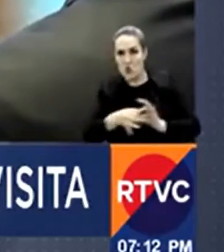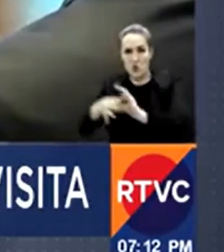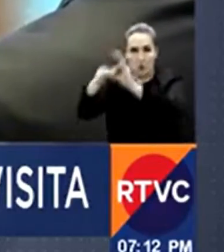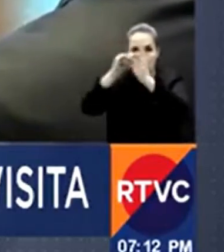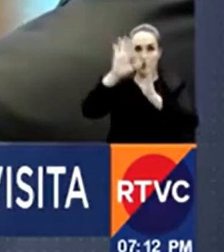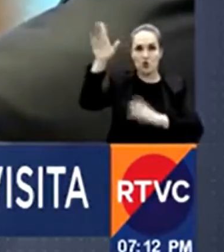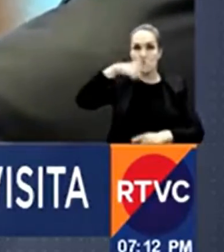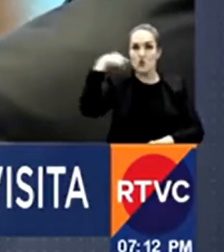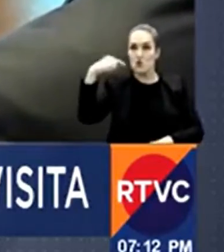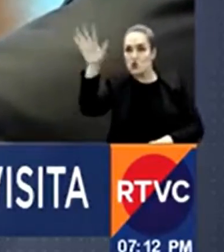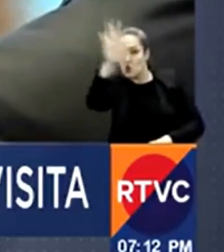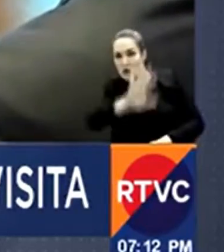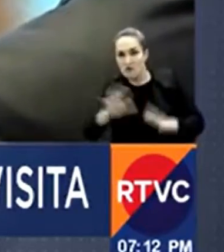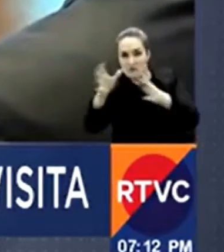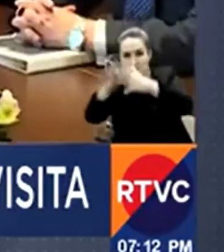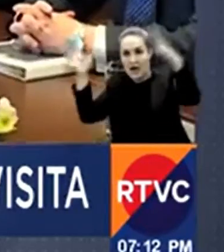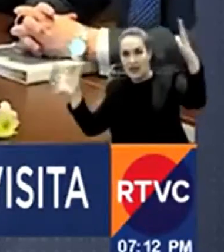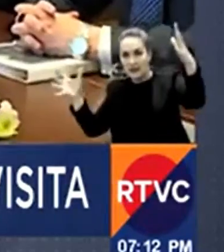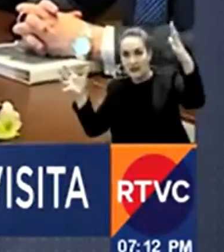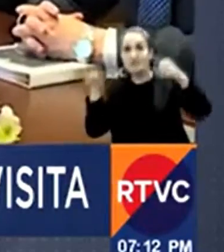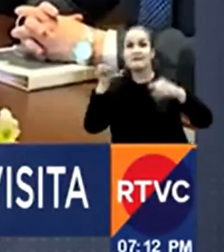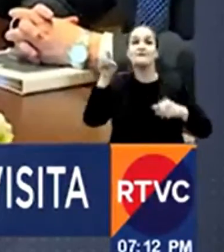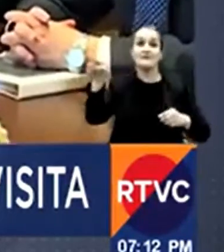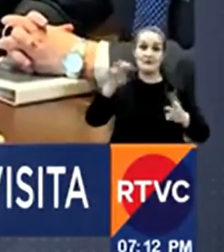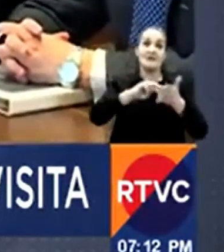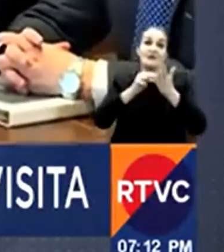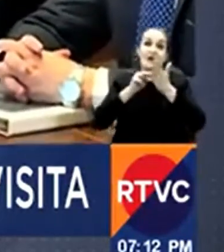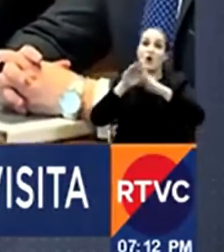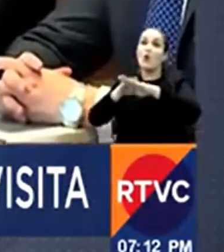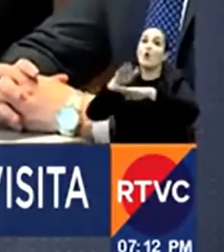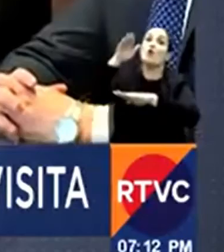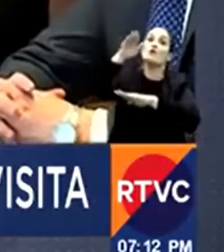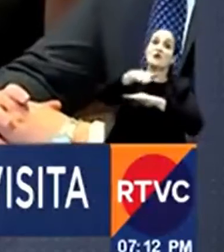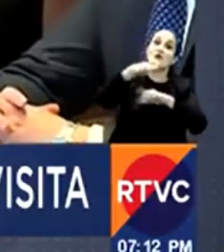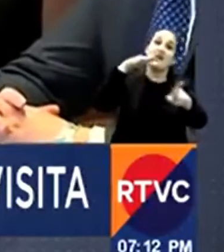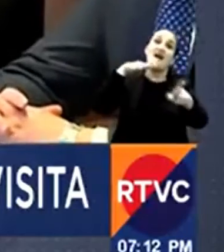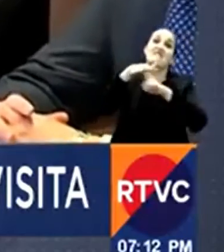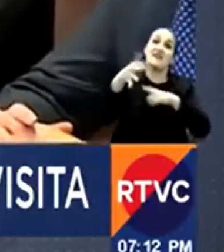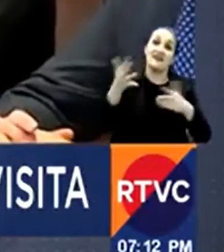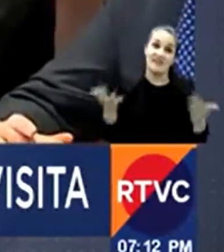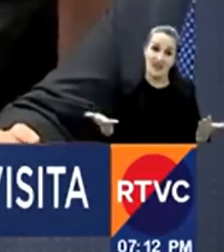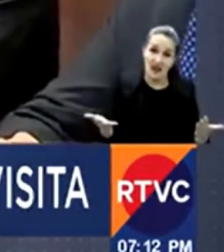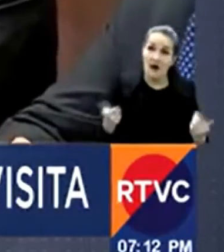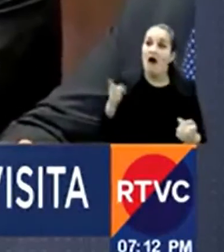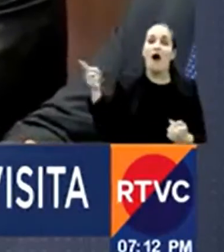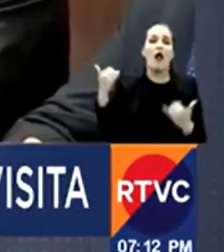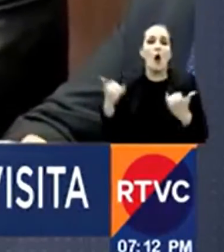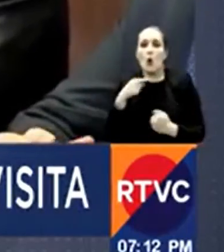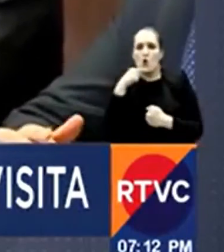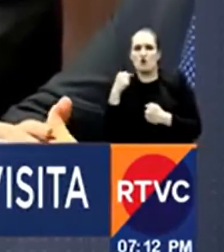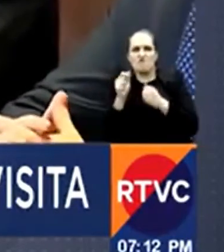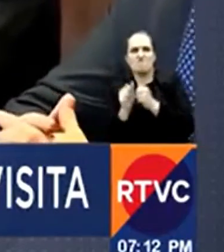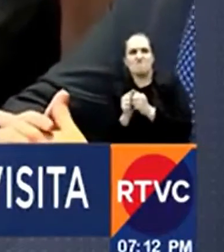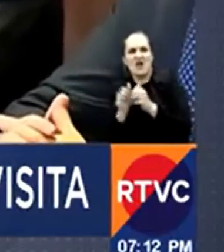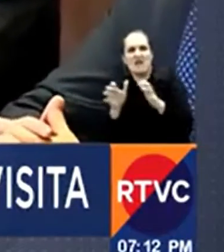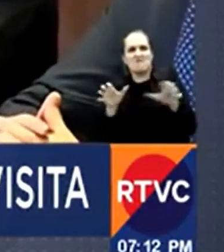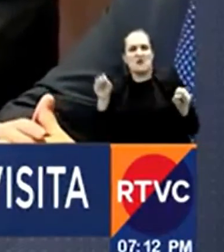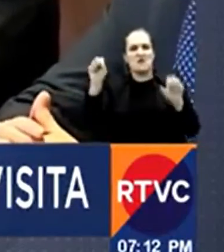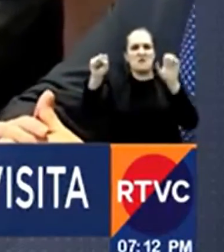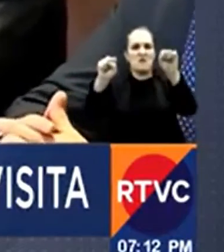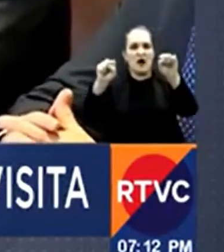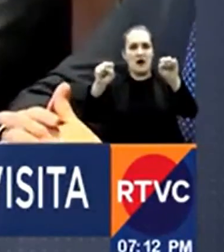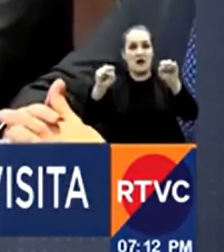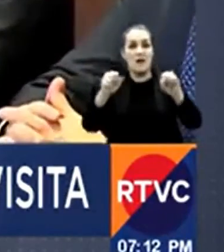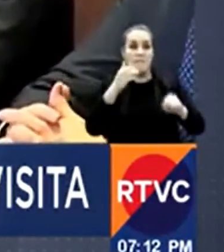consecuencias muy, muy fuertes para el mundo entero. Y claro, ya América Latina no se escapa de eso. Y